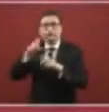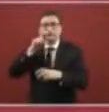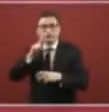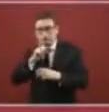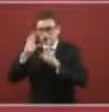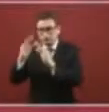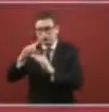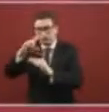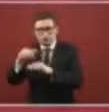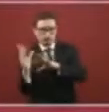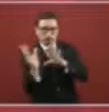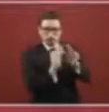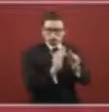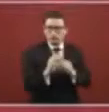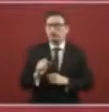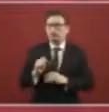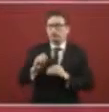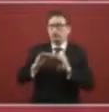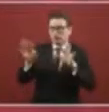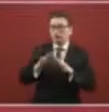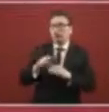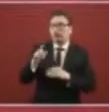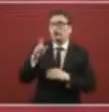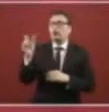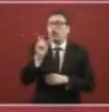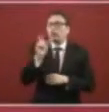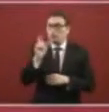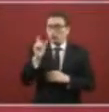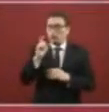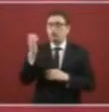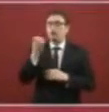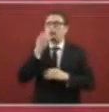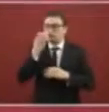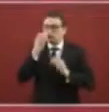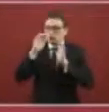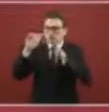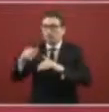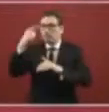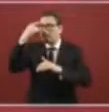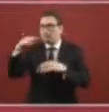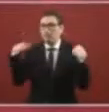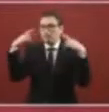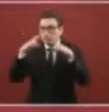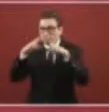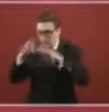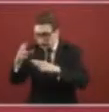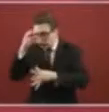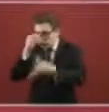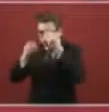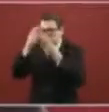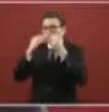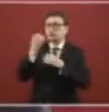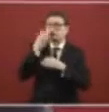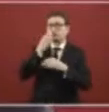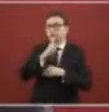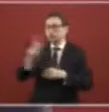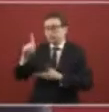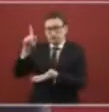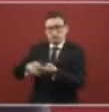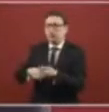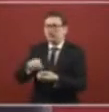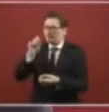incluye ya en los planes de estudio el tema vales normales sí y en todas las escuelas sería cosa de